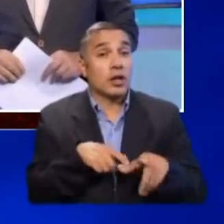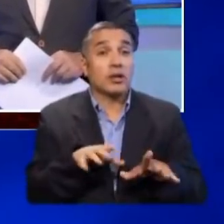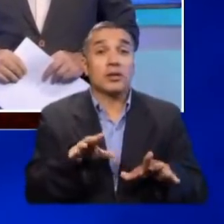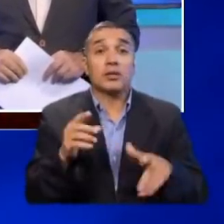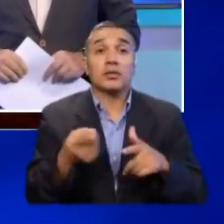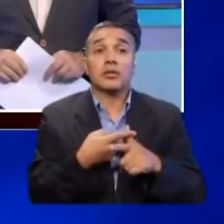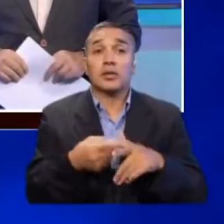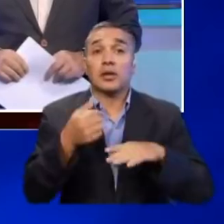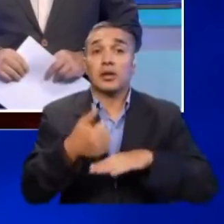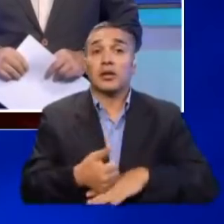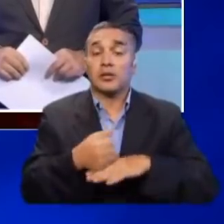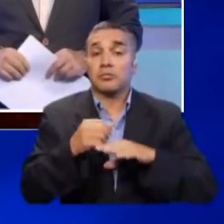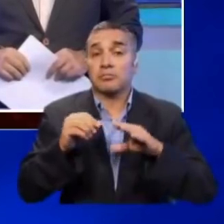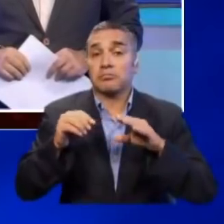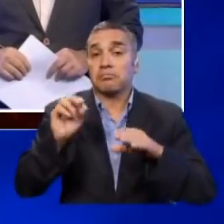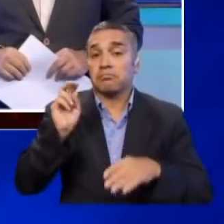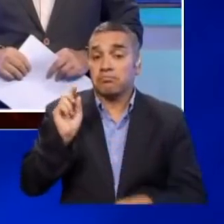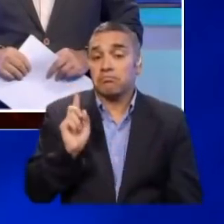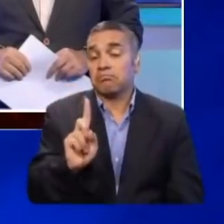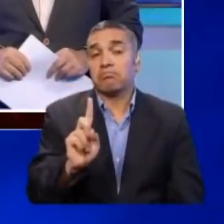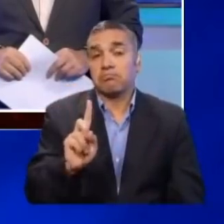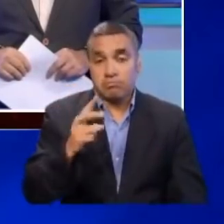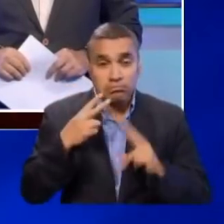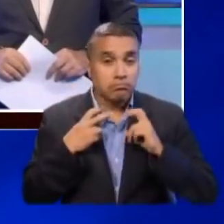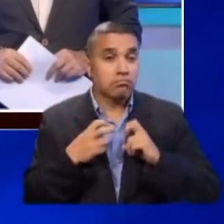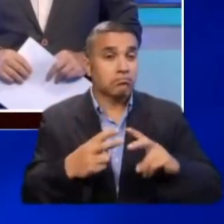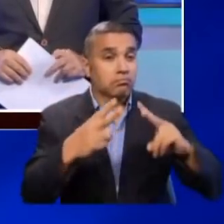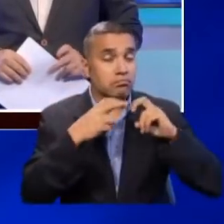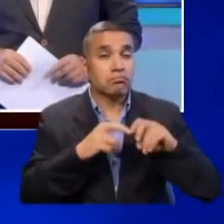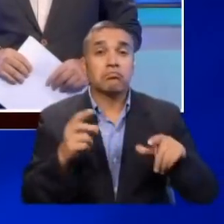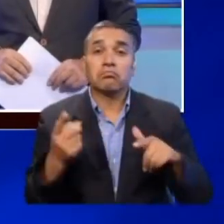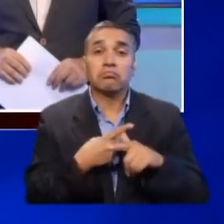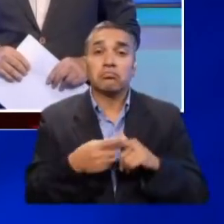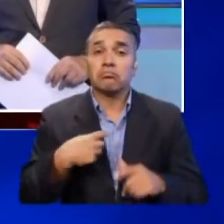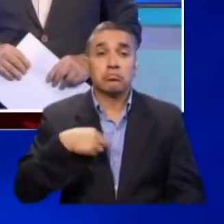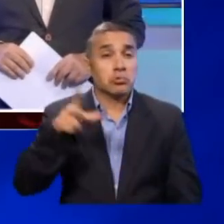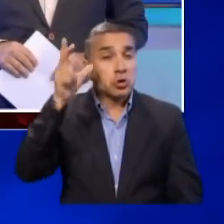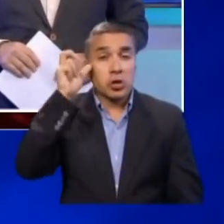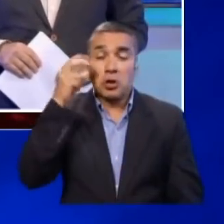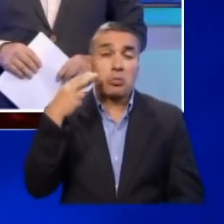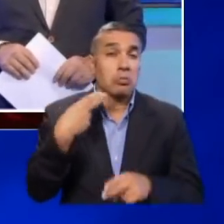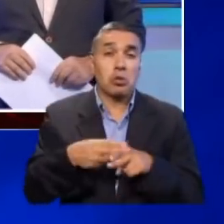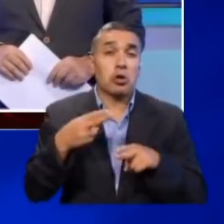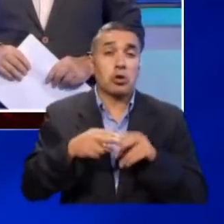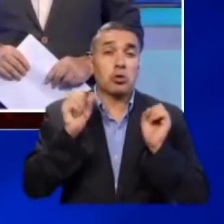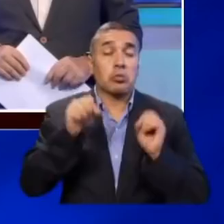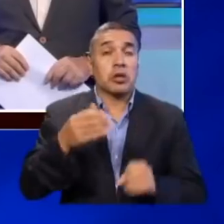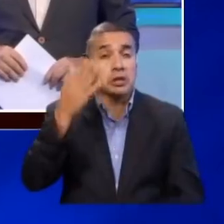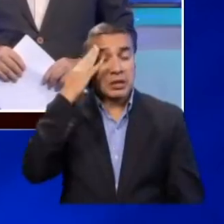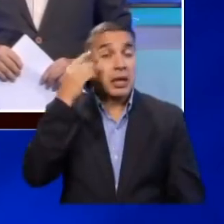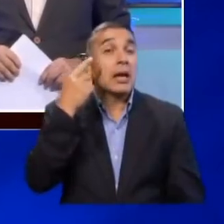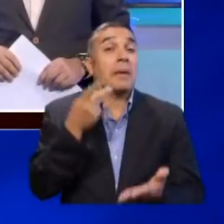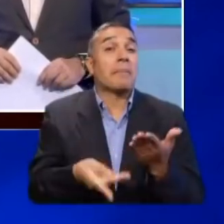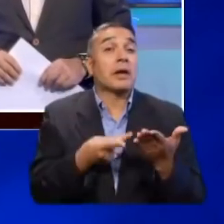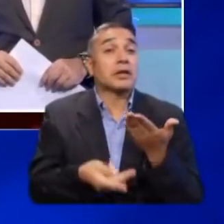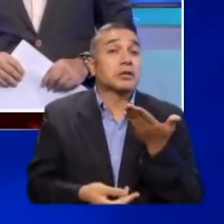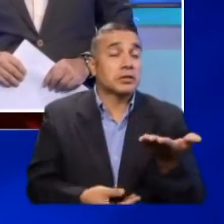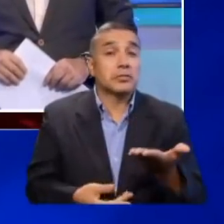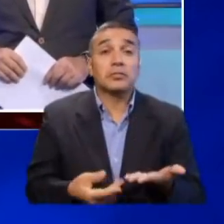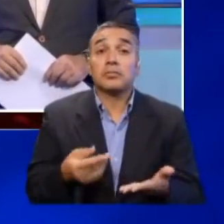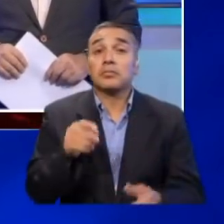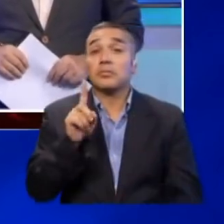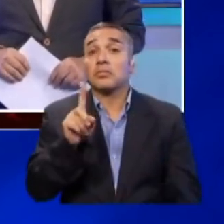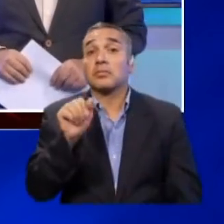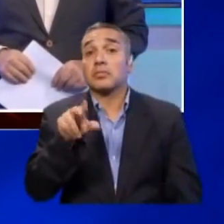se encuentran las autoridades correspondientes allí investigando y creo que ella en pocas horas tal vez se pueda conocer qué realmente sucedió y si se